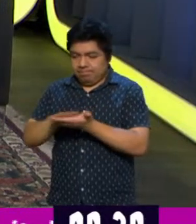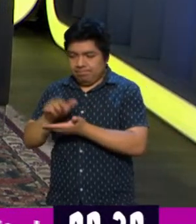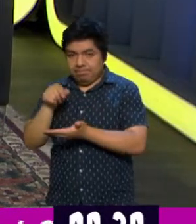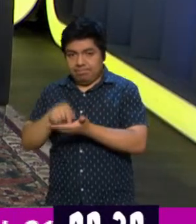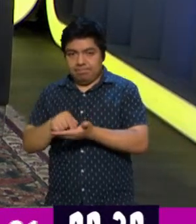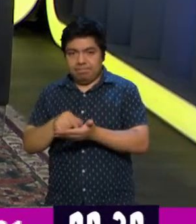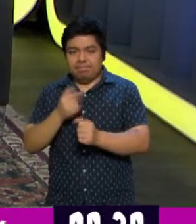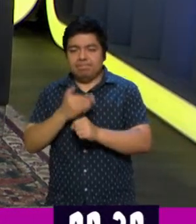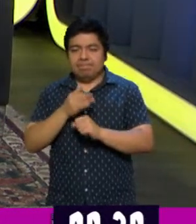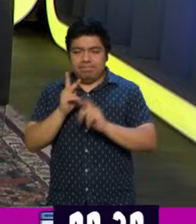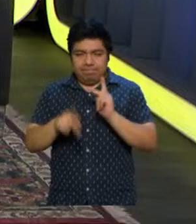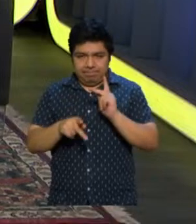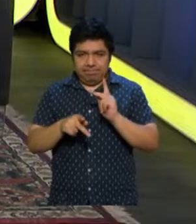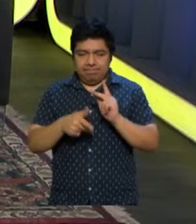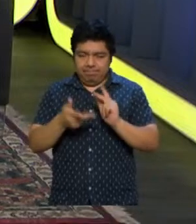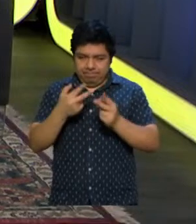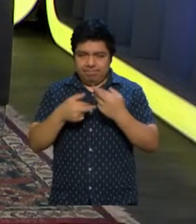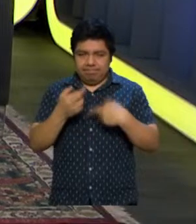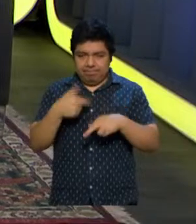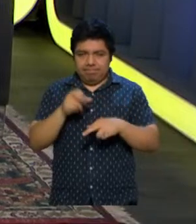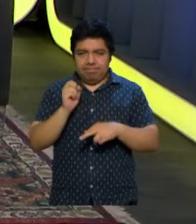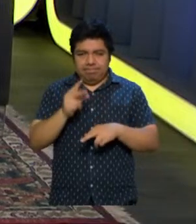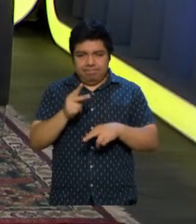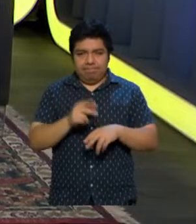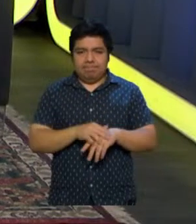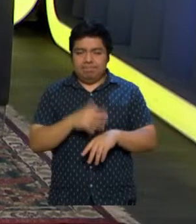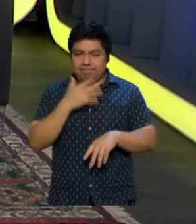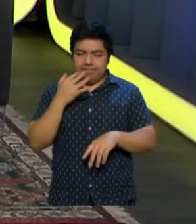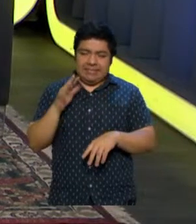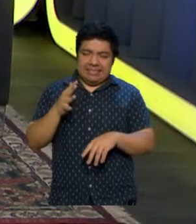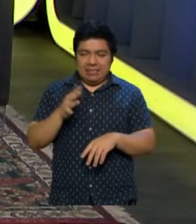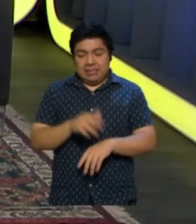en aforismos. Vámonos a un cortecito y ahorita regresamos con un sabor de boca Sí. no muy